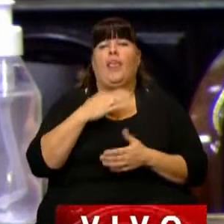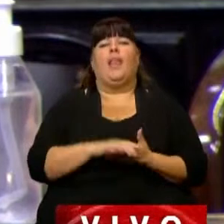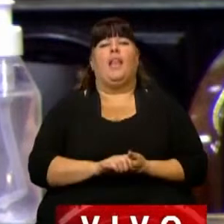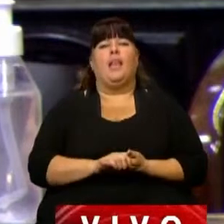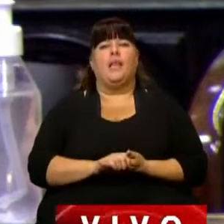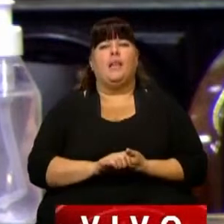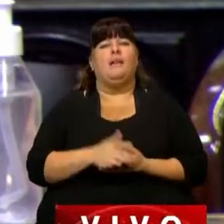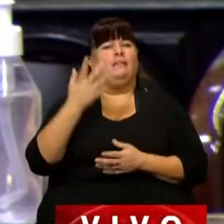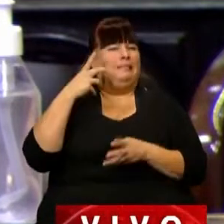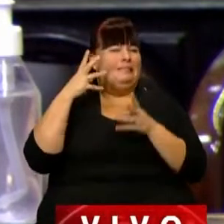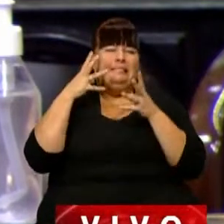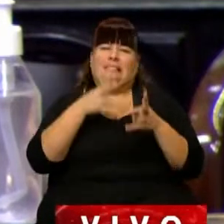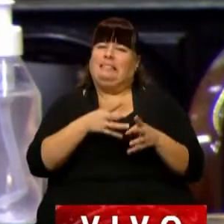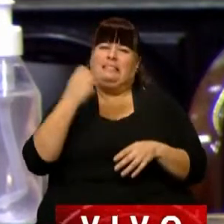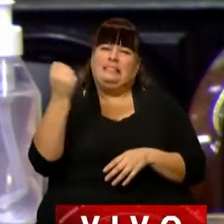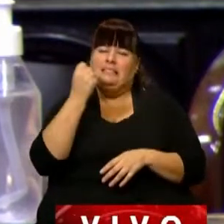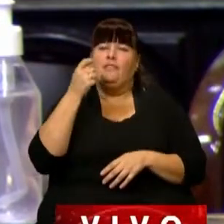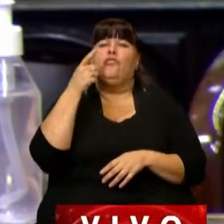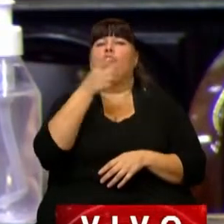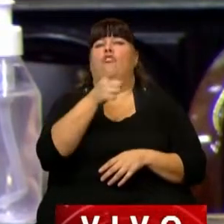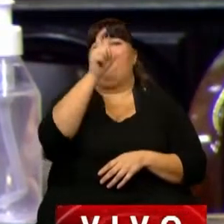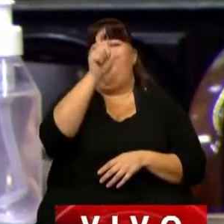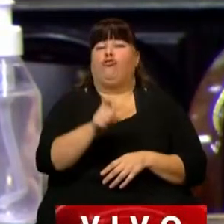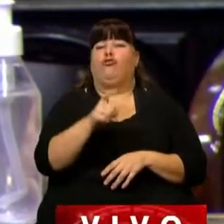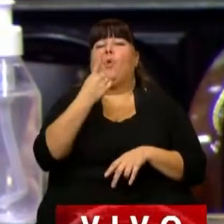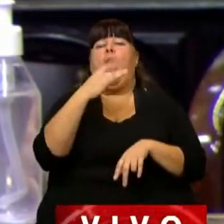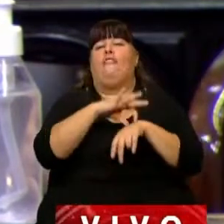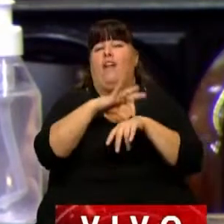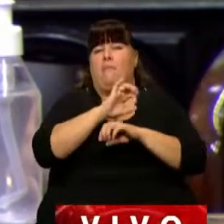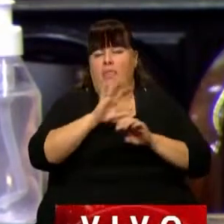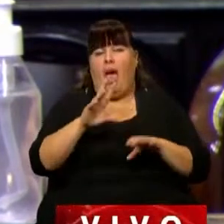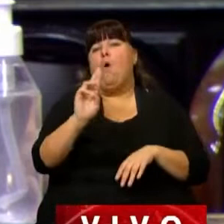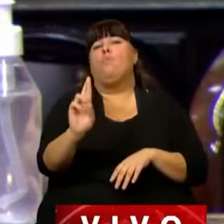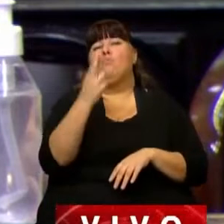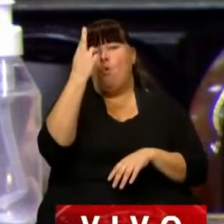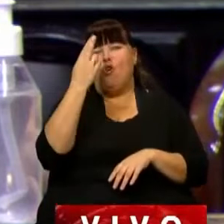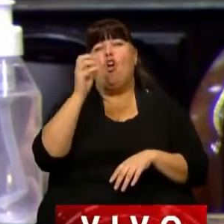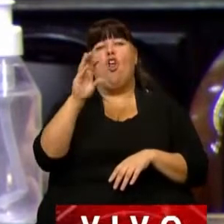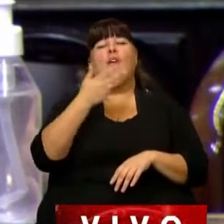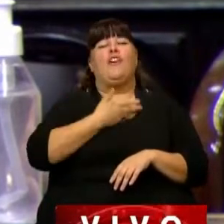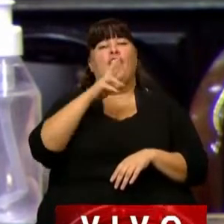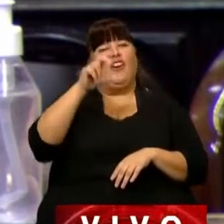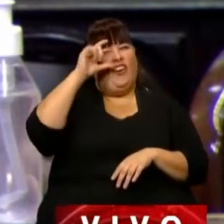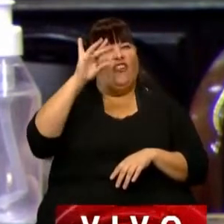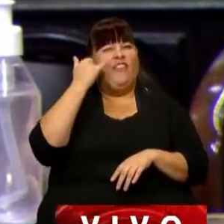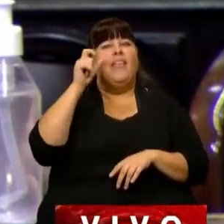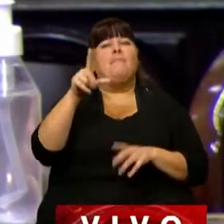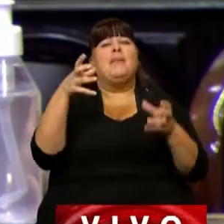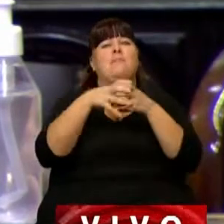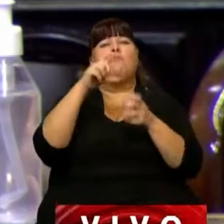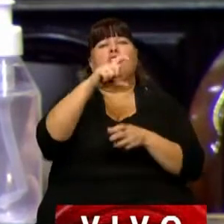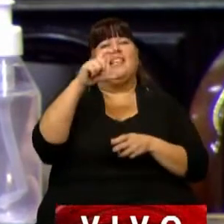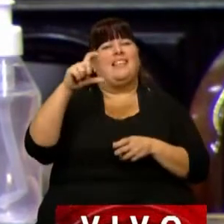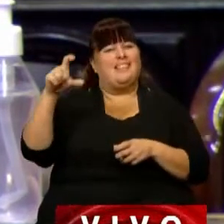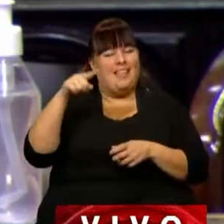dar una batalla ejemplar contra una cruel enfermedad, falleció el querido Freddy, dirigente de la corriente clasista